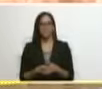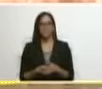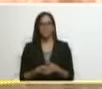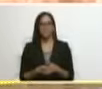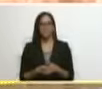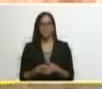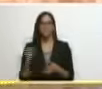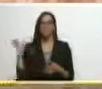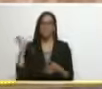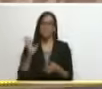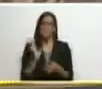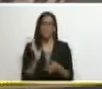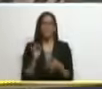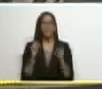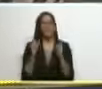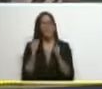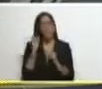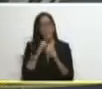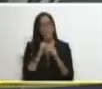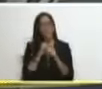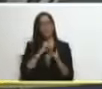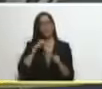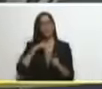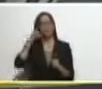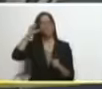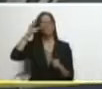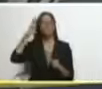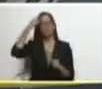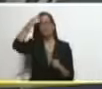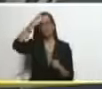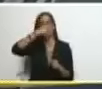llevan la palabra de nuestro Dios al pueblo.